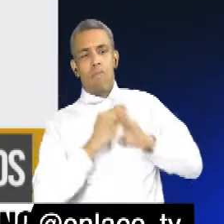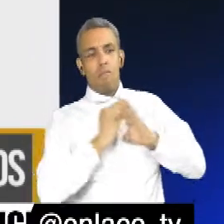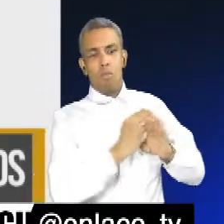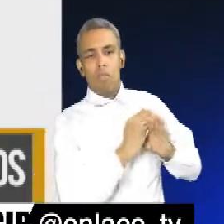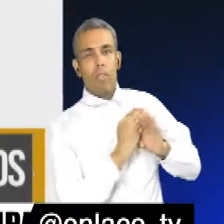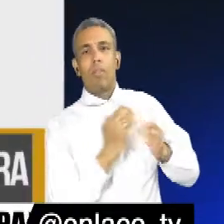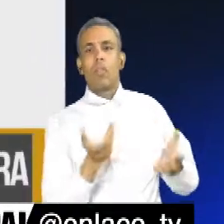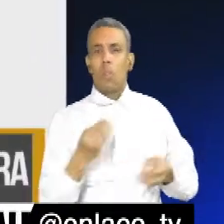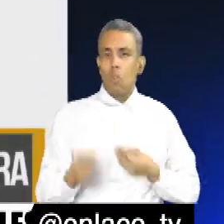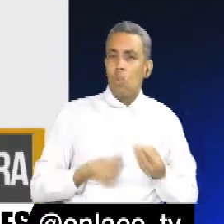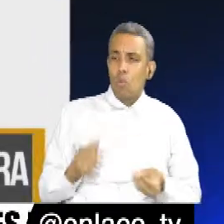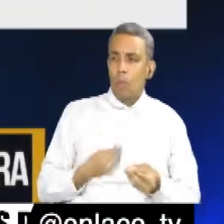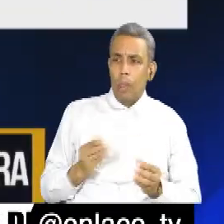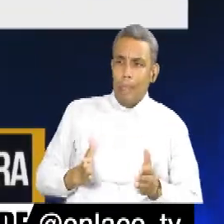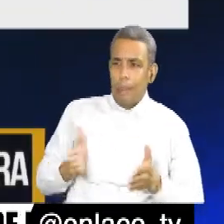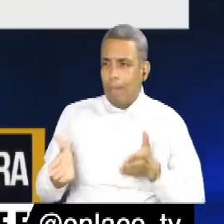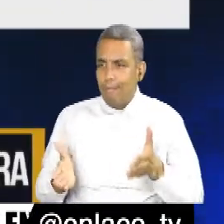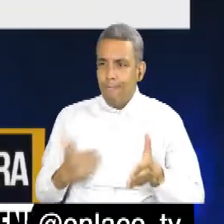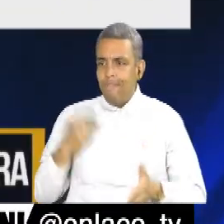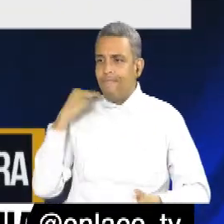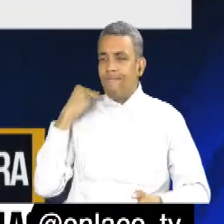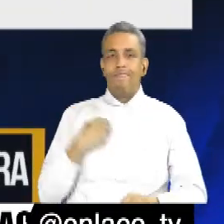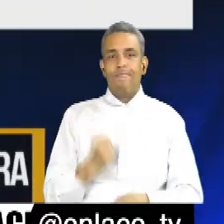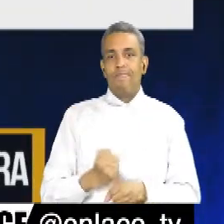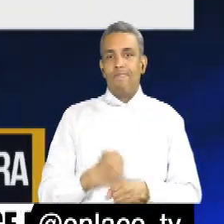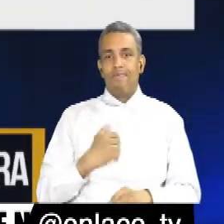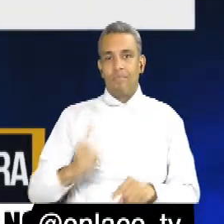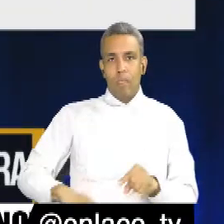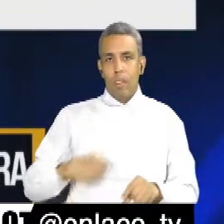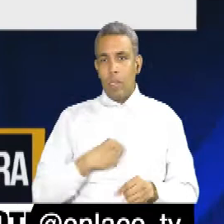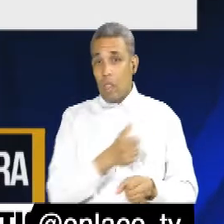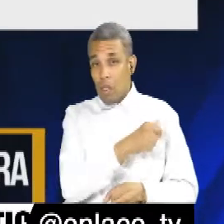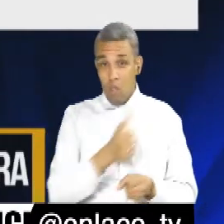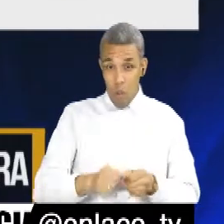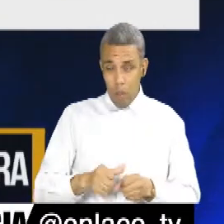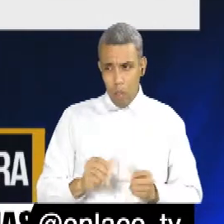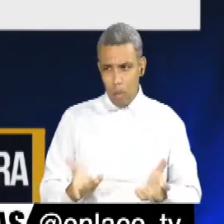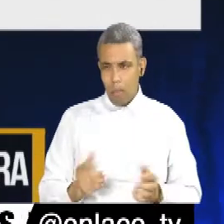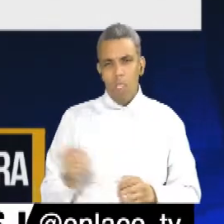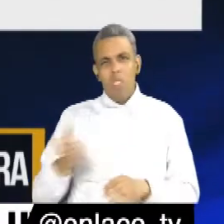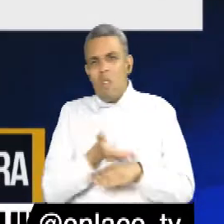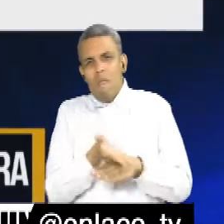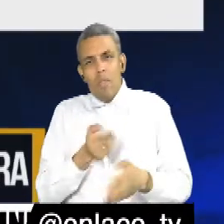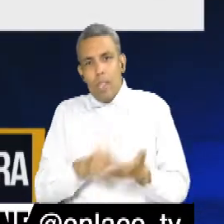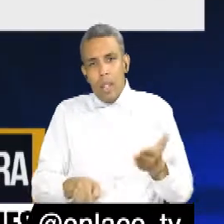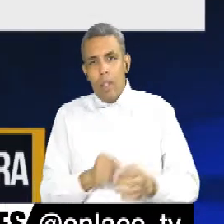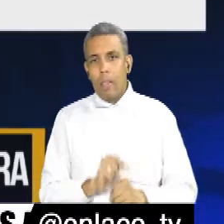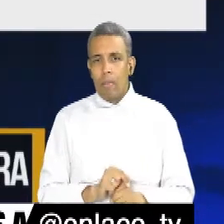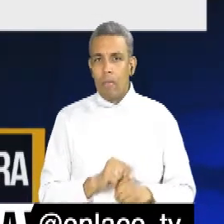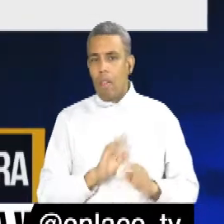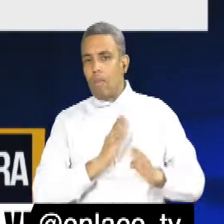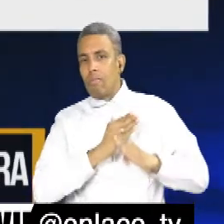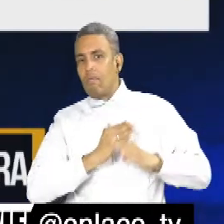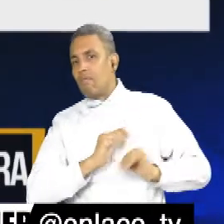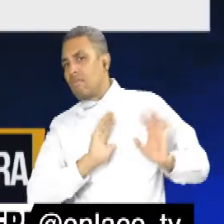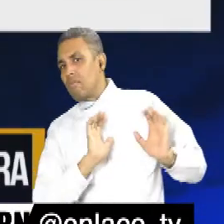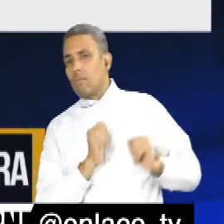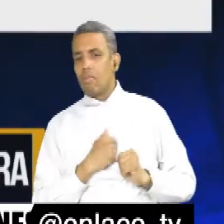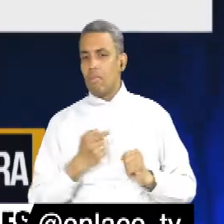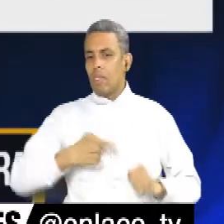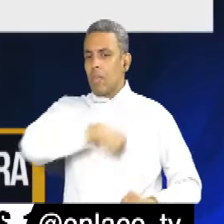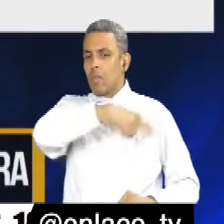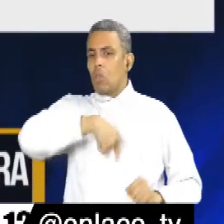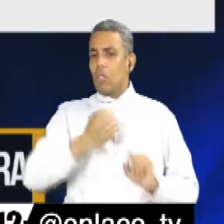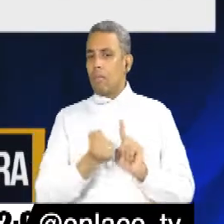Blancas, la comunidad rural exige que en los procesos de vinculación laboral se contrate el 50% de su personal en condiciones de igualdad con la zona